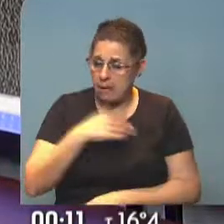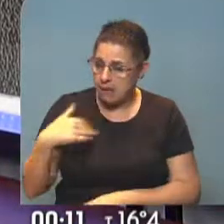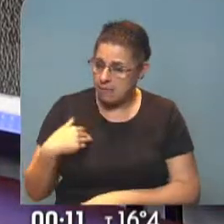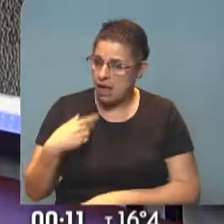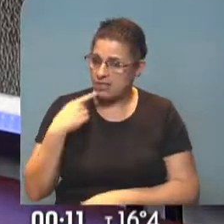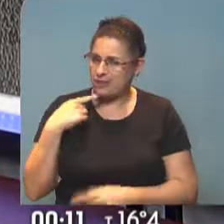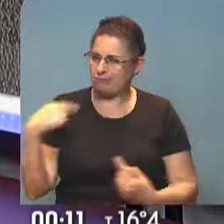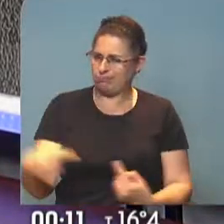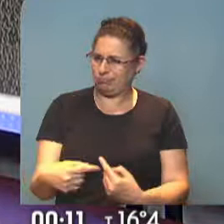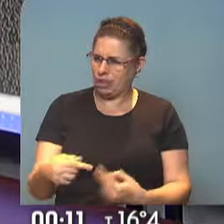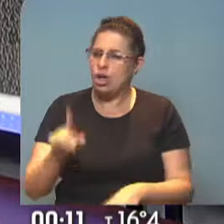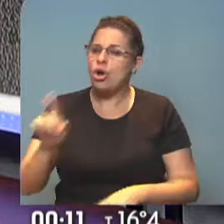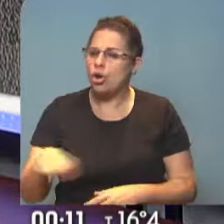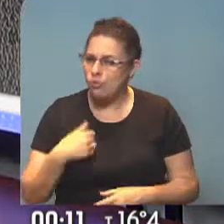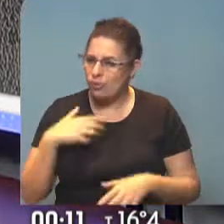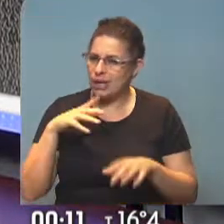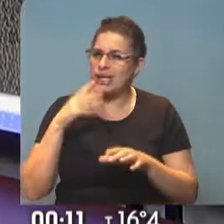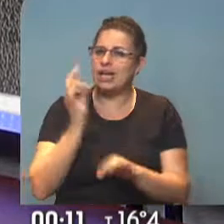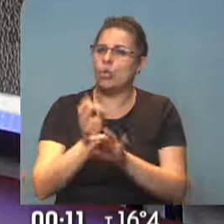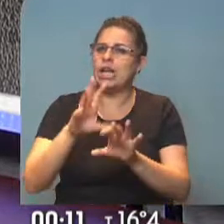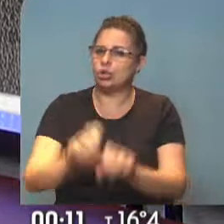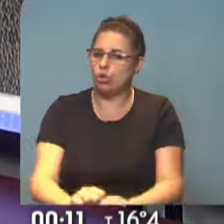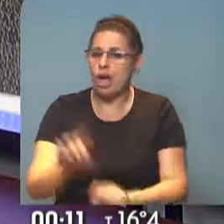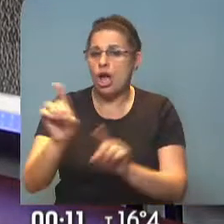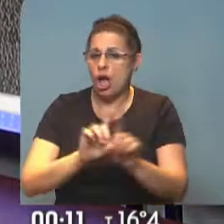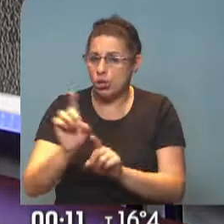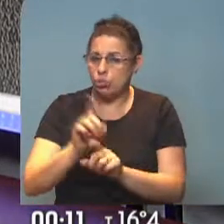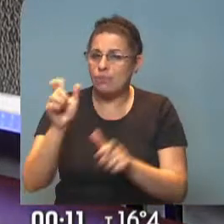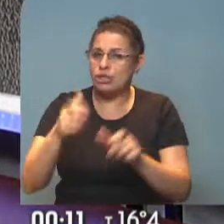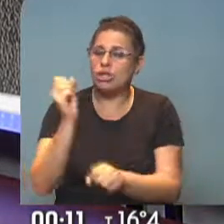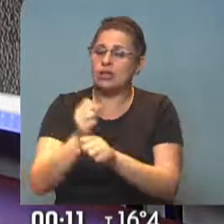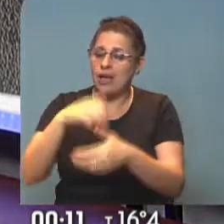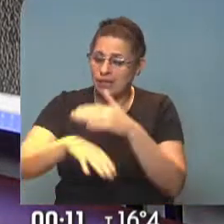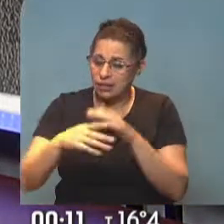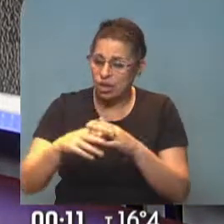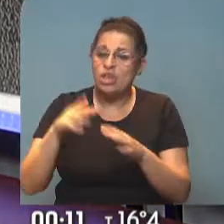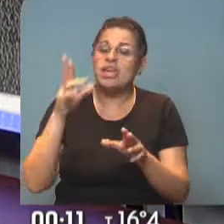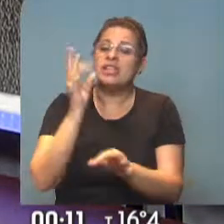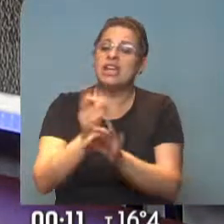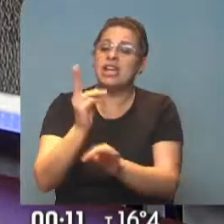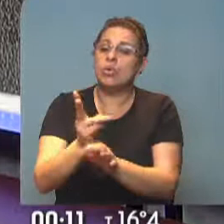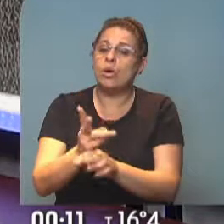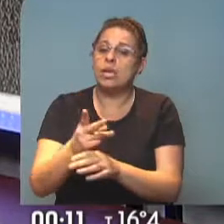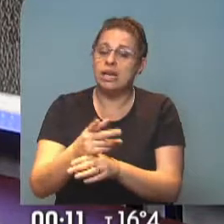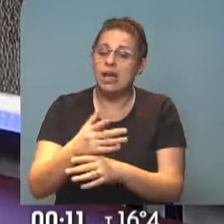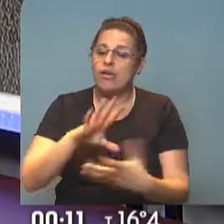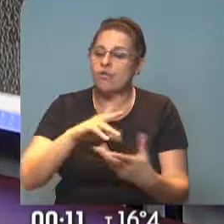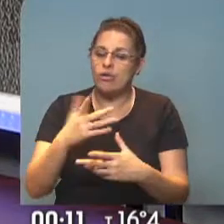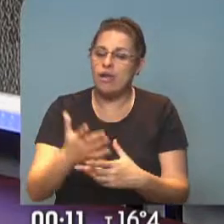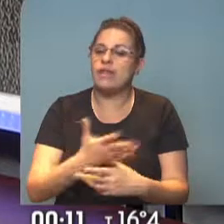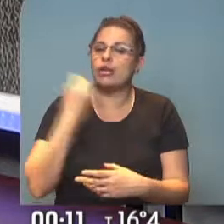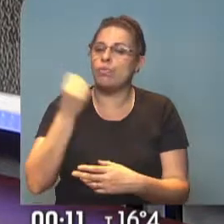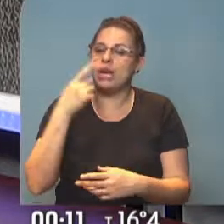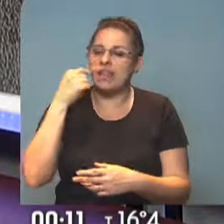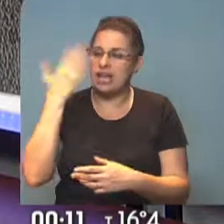su contradicción en relación a estas tomas. Algunos decanos de los colegios han dicho que ya no hay forma de recuperar los días perdidos. Recordemos que